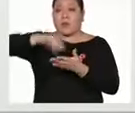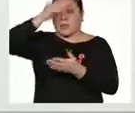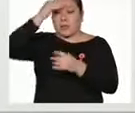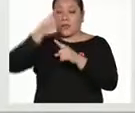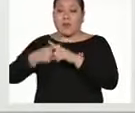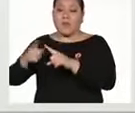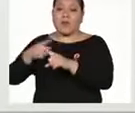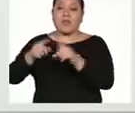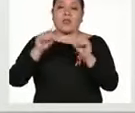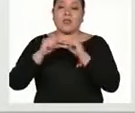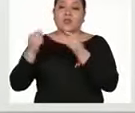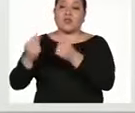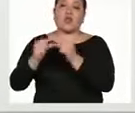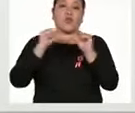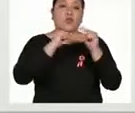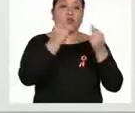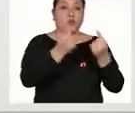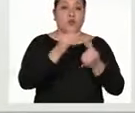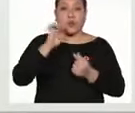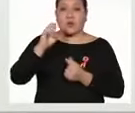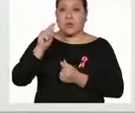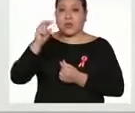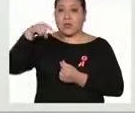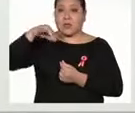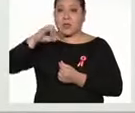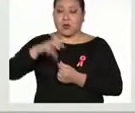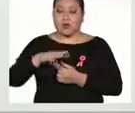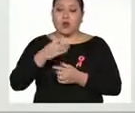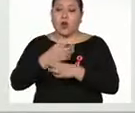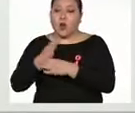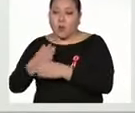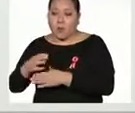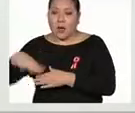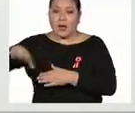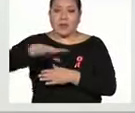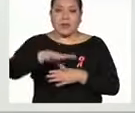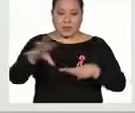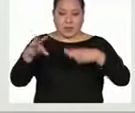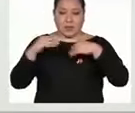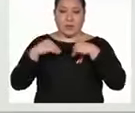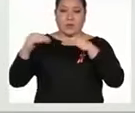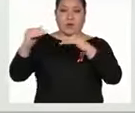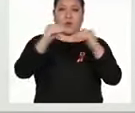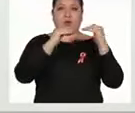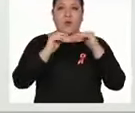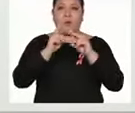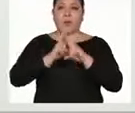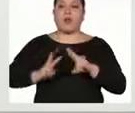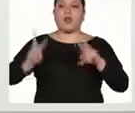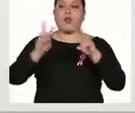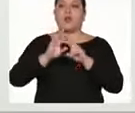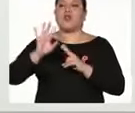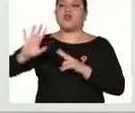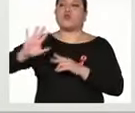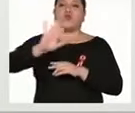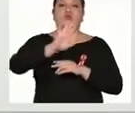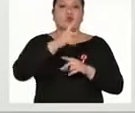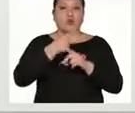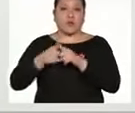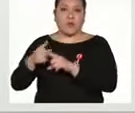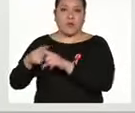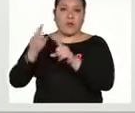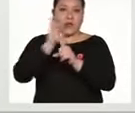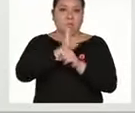étnico-culturales. Comparten un mismo espacio y se reconocen como iguales. valoran positivamente sus